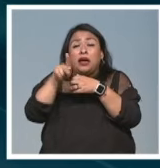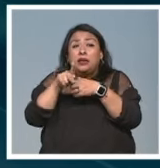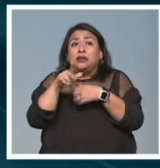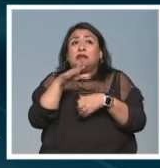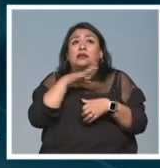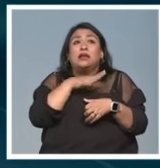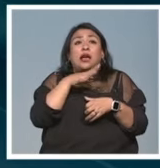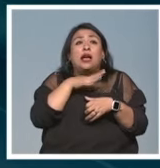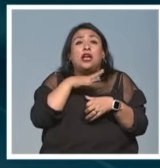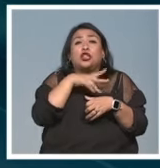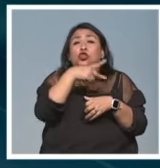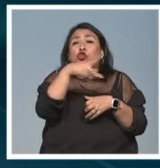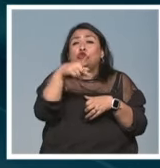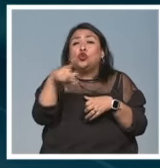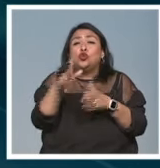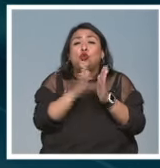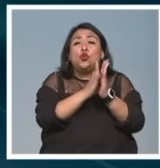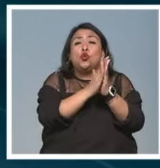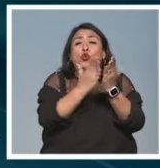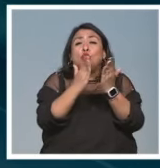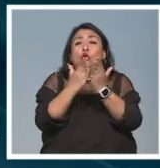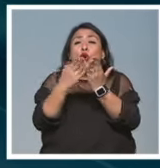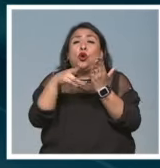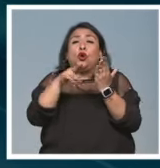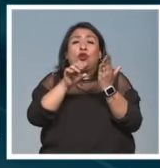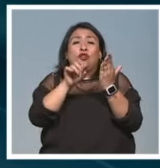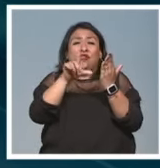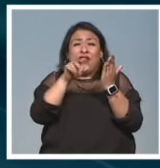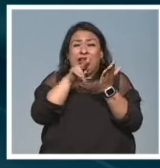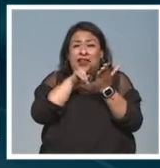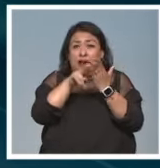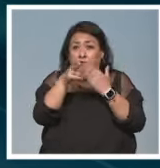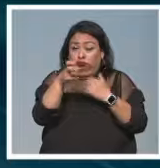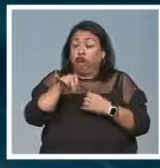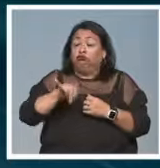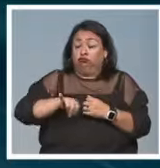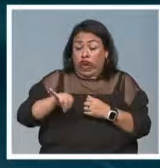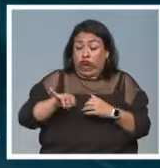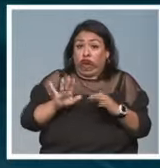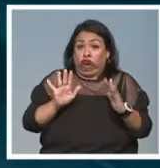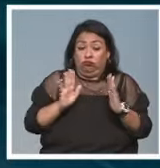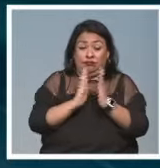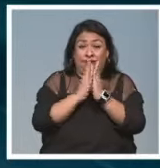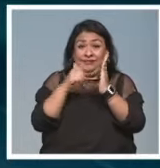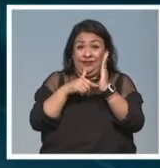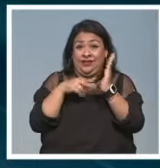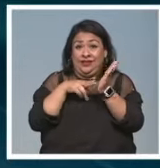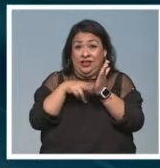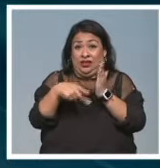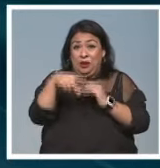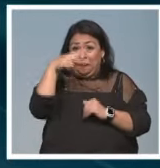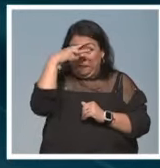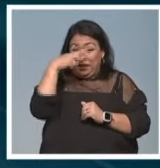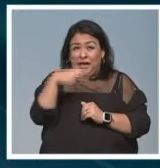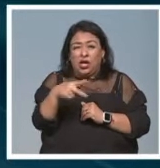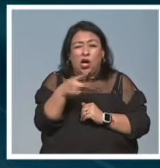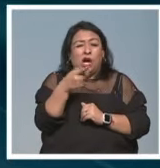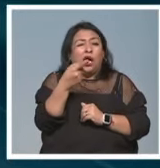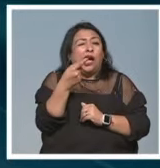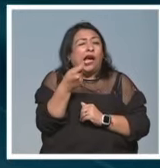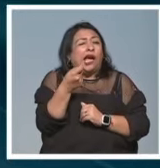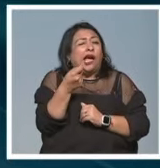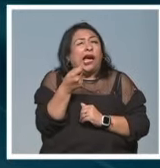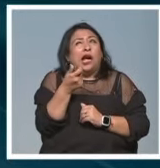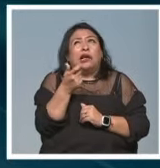generando su propia novela negra. Y eso es bien interesante. En la novela negra mexicana, casi,